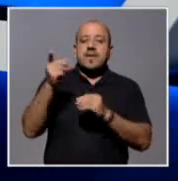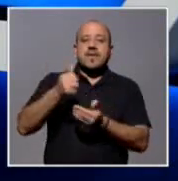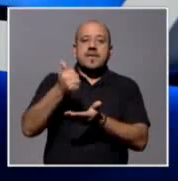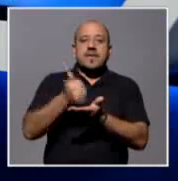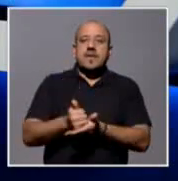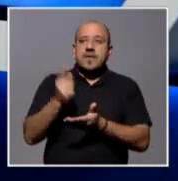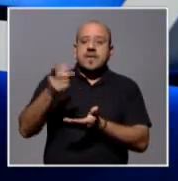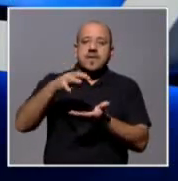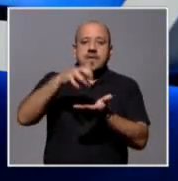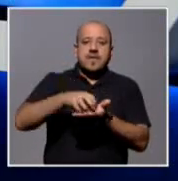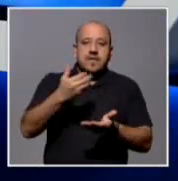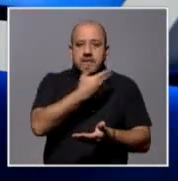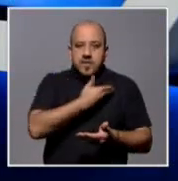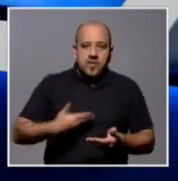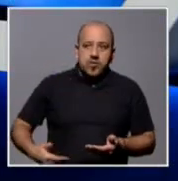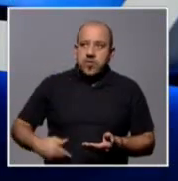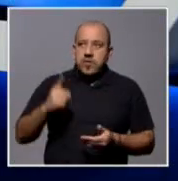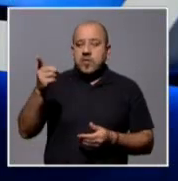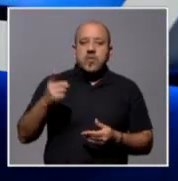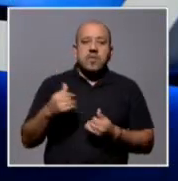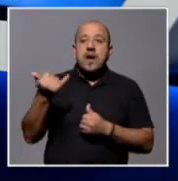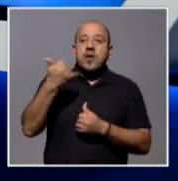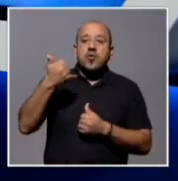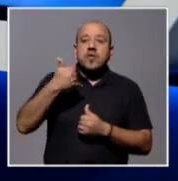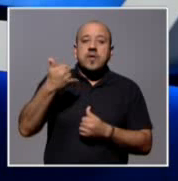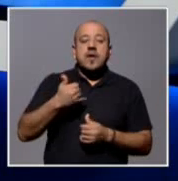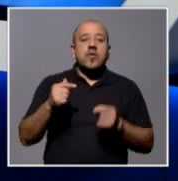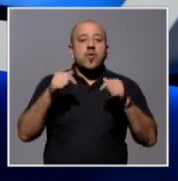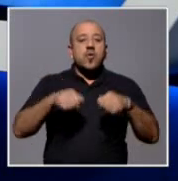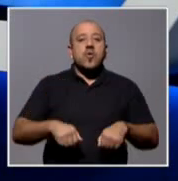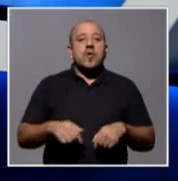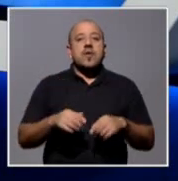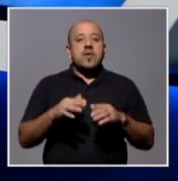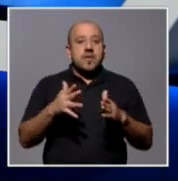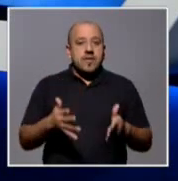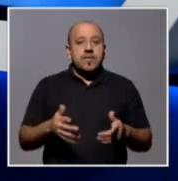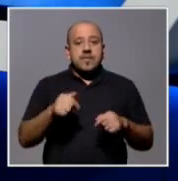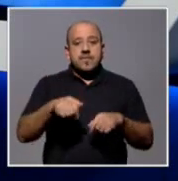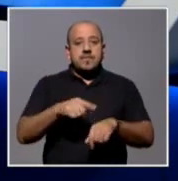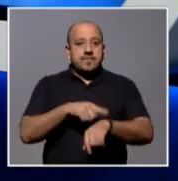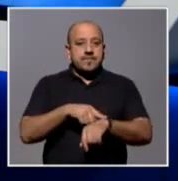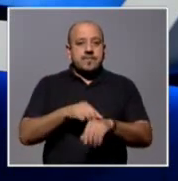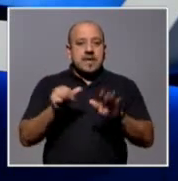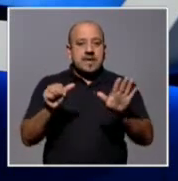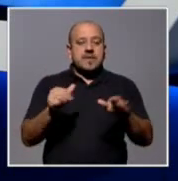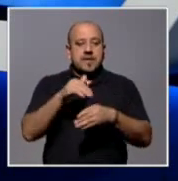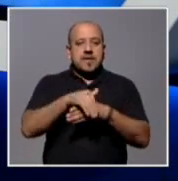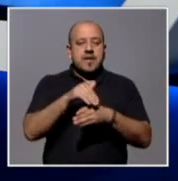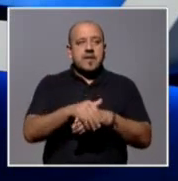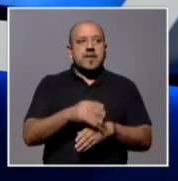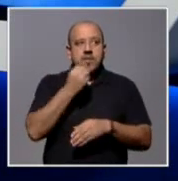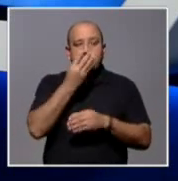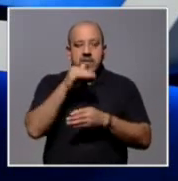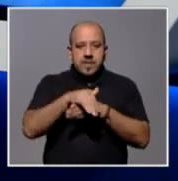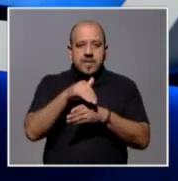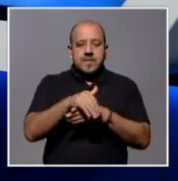compañera de Informe Capital, que nos va a estar adelantando algunas de las noticias que se van a estar desarrollando a partir de las 18 horas. Buenas tardes,